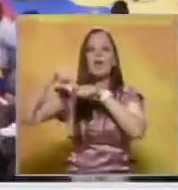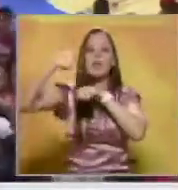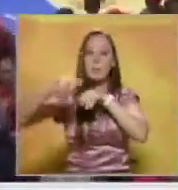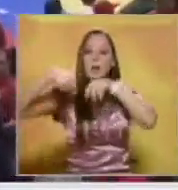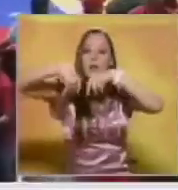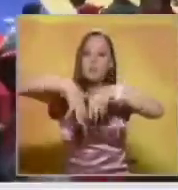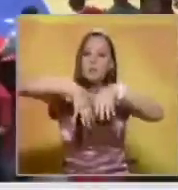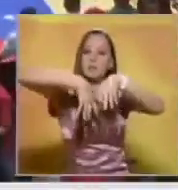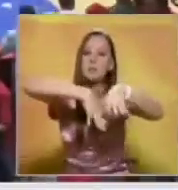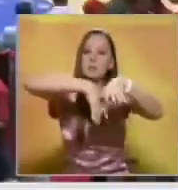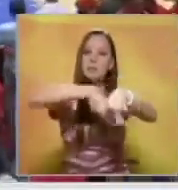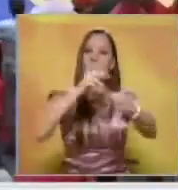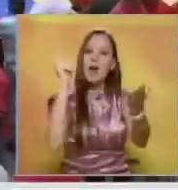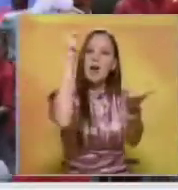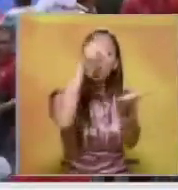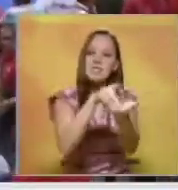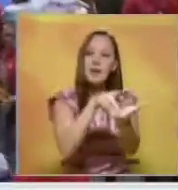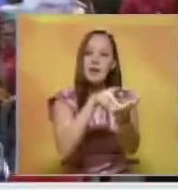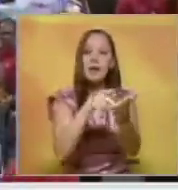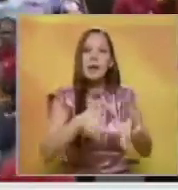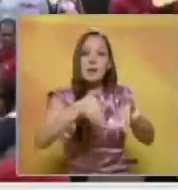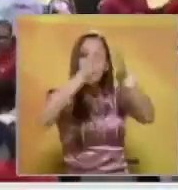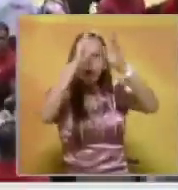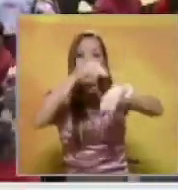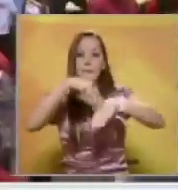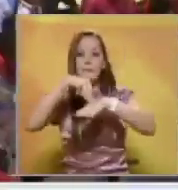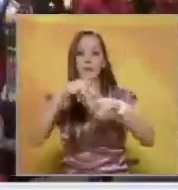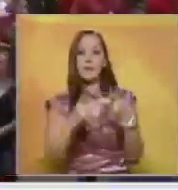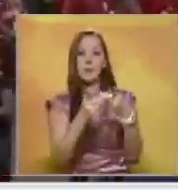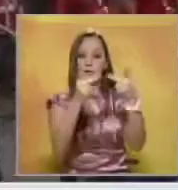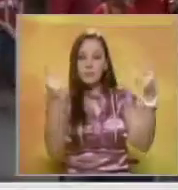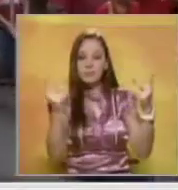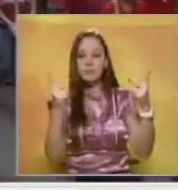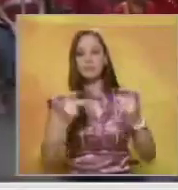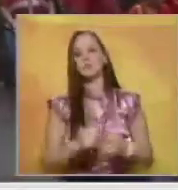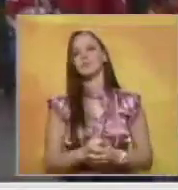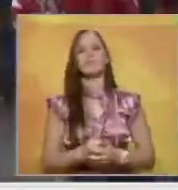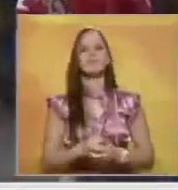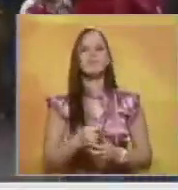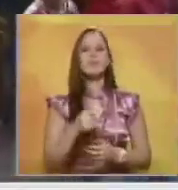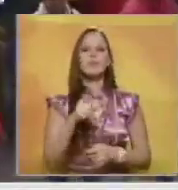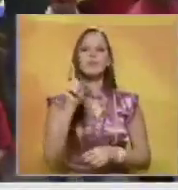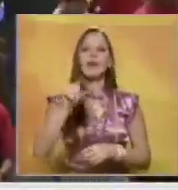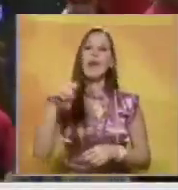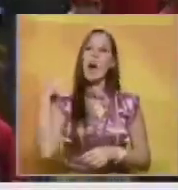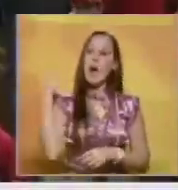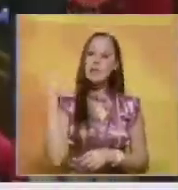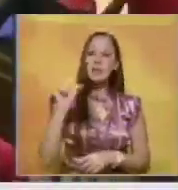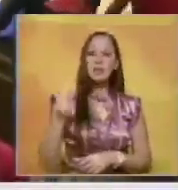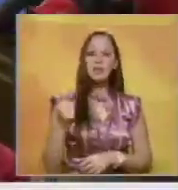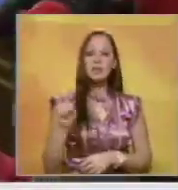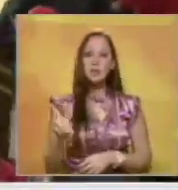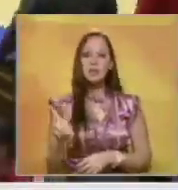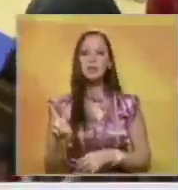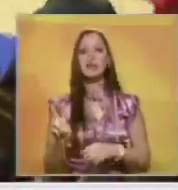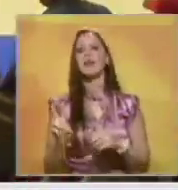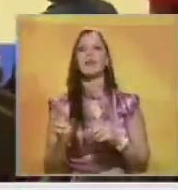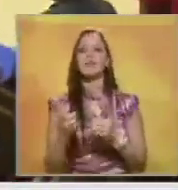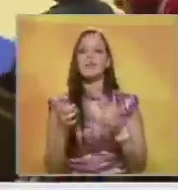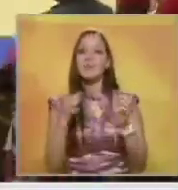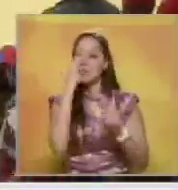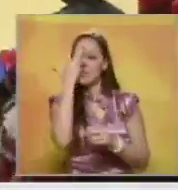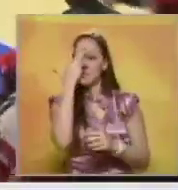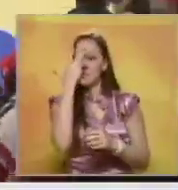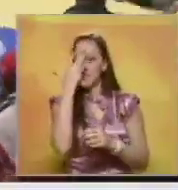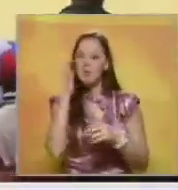rechazo a las agresiones de las cuales han sido objeto desde el pasado 12 de febrero. Primero, hacen una